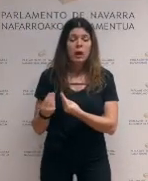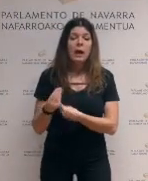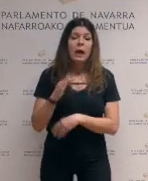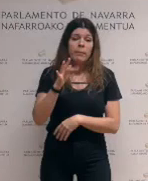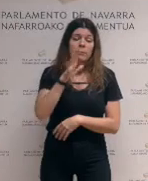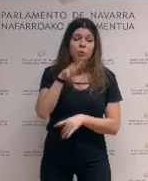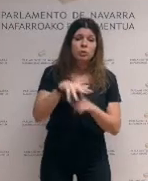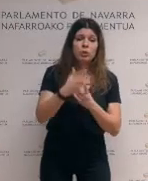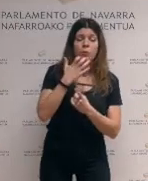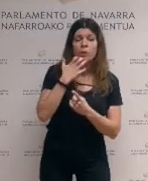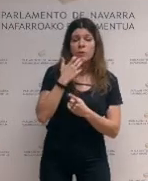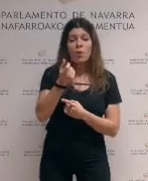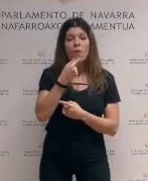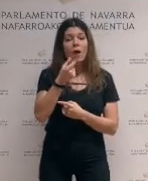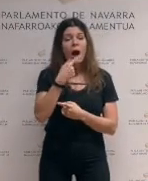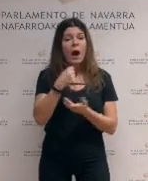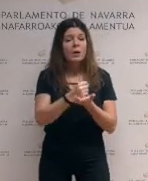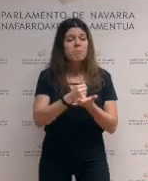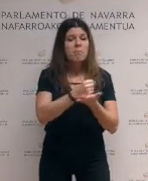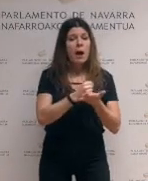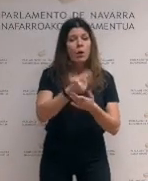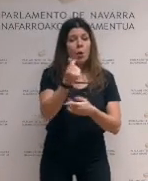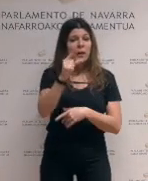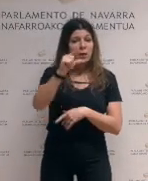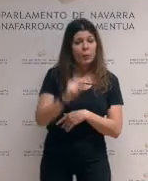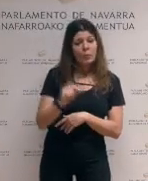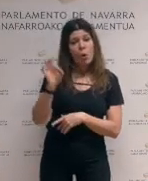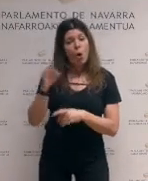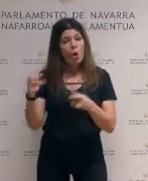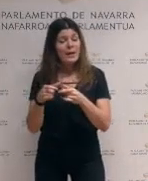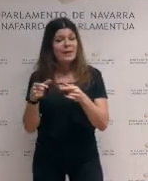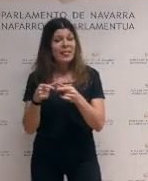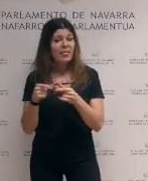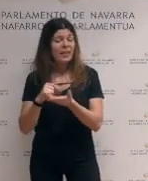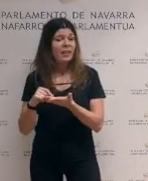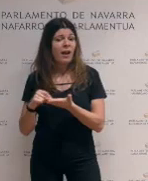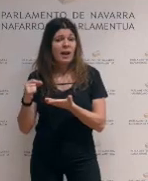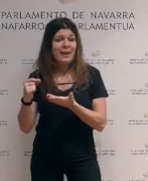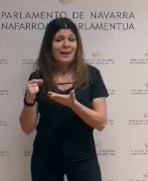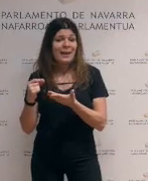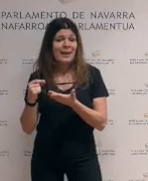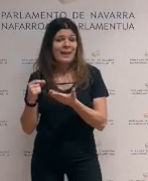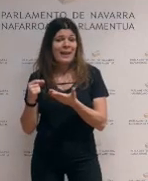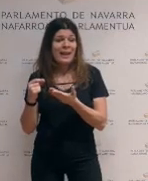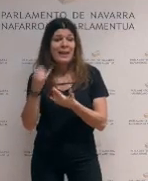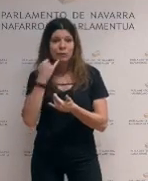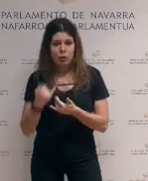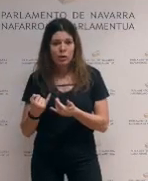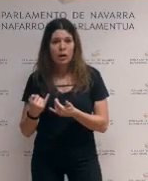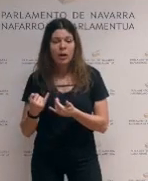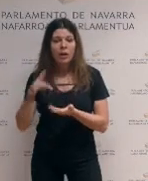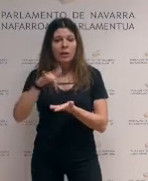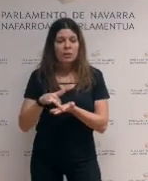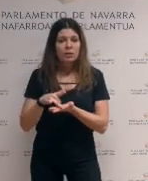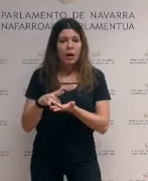ocurrido como la bajada de precios de los fármacos o con la aparición de la receta electrónica que ha hecho que muchas farmacias pierdan parte de la